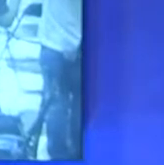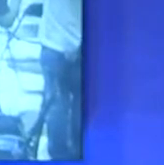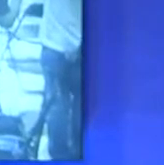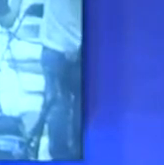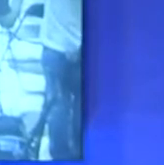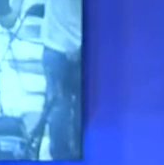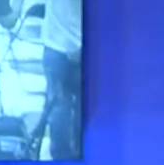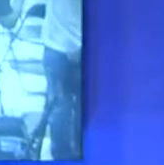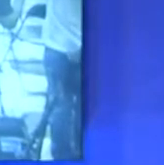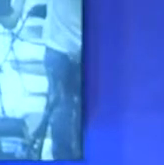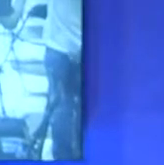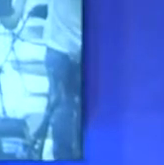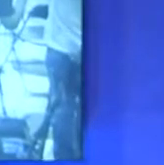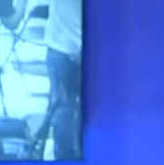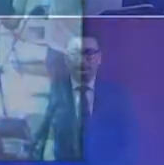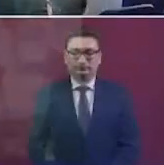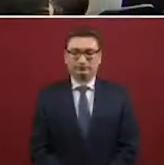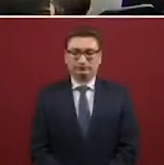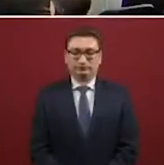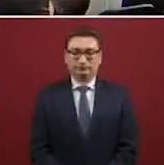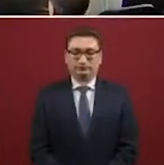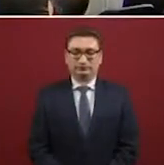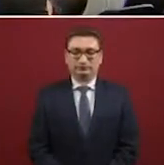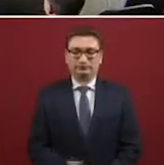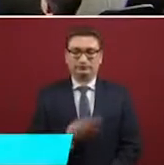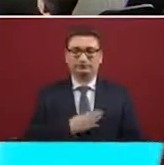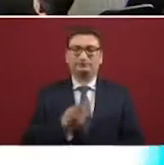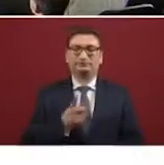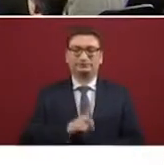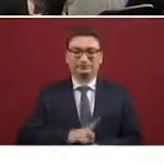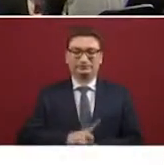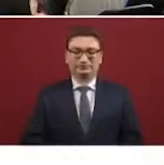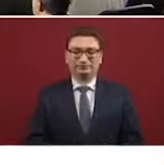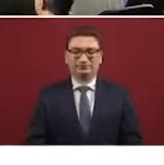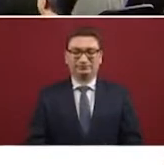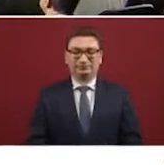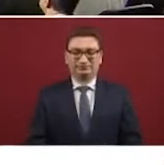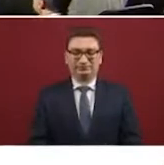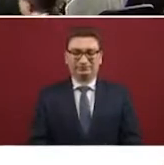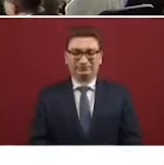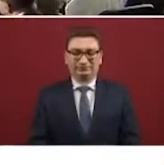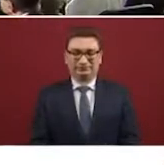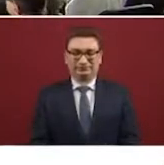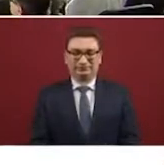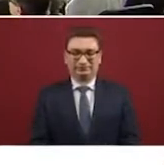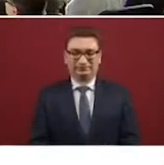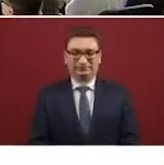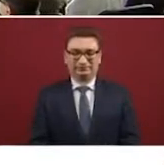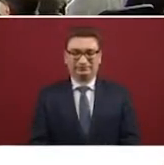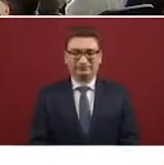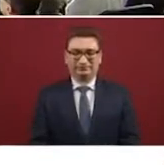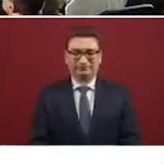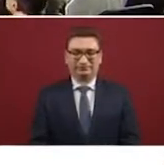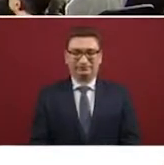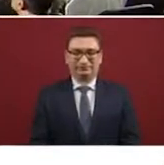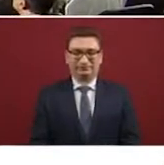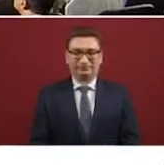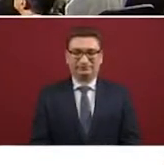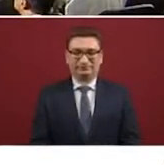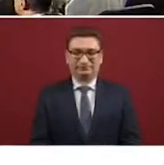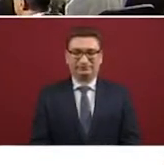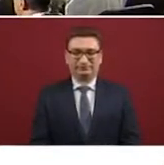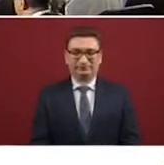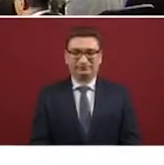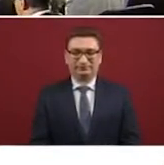presidente de méxico andrés manuel lópez obrador informó que el 30 de junio entrará en operación formal en todo el